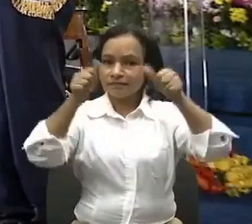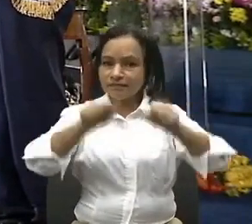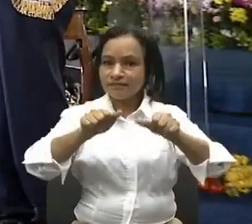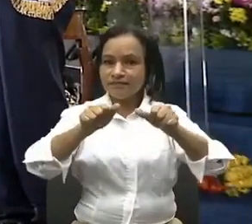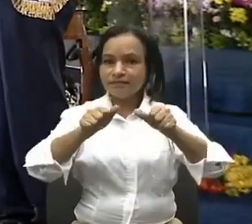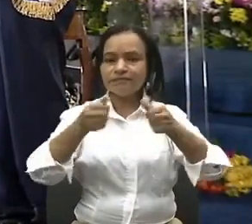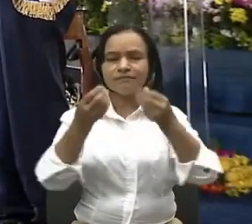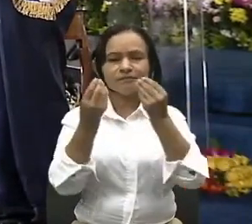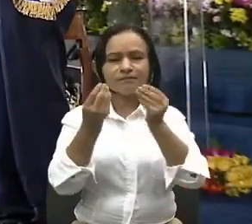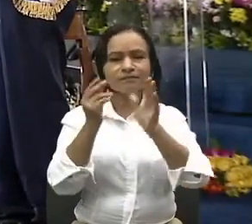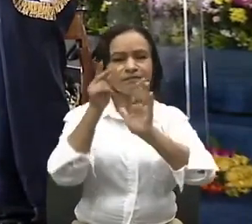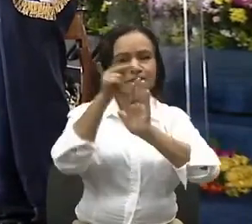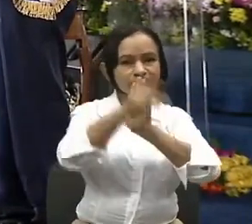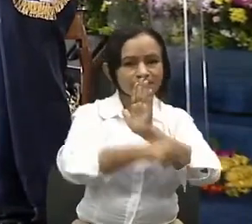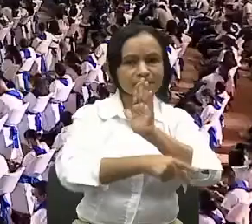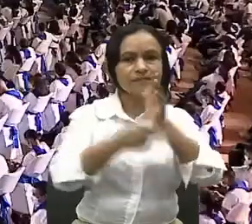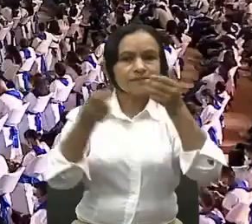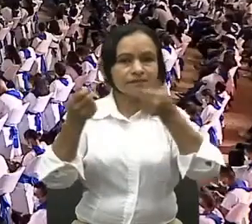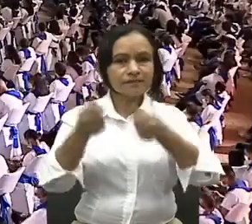muchos países.